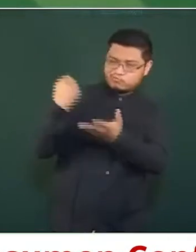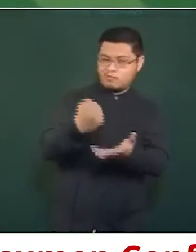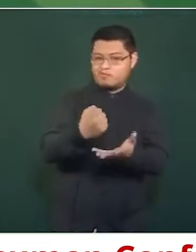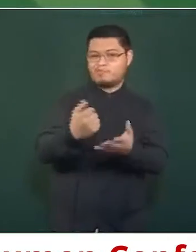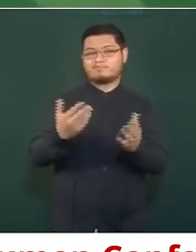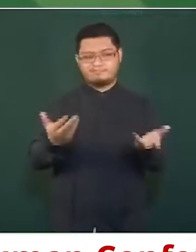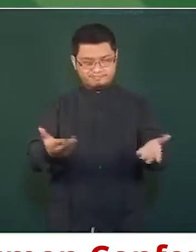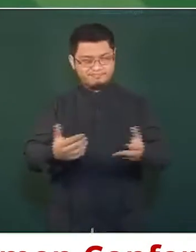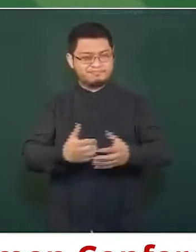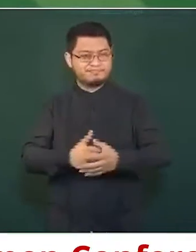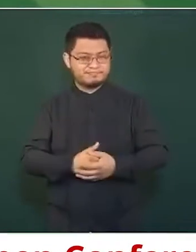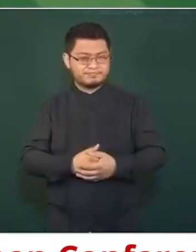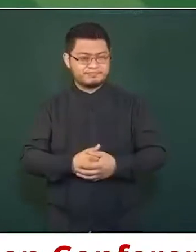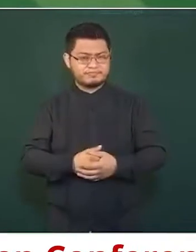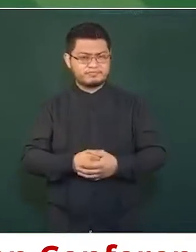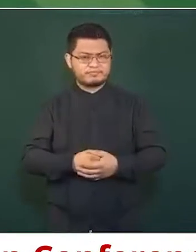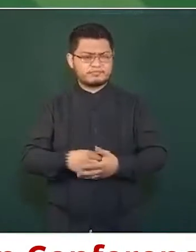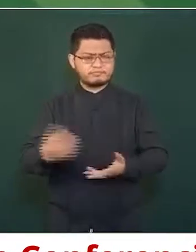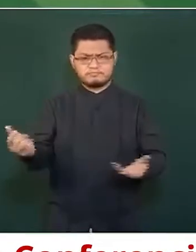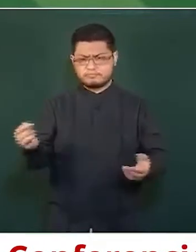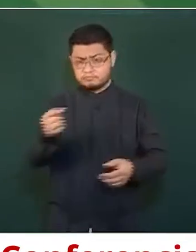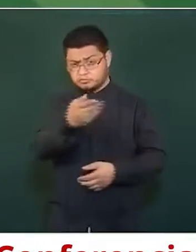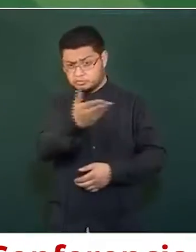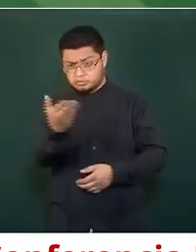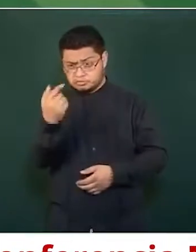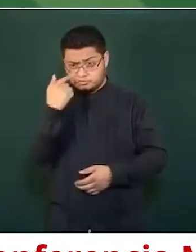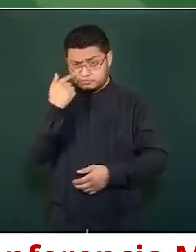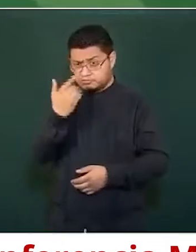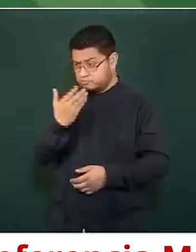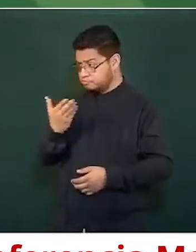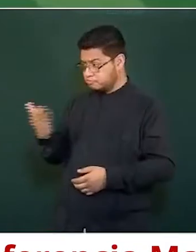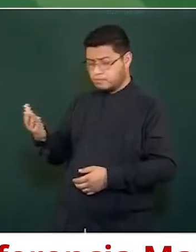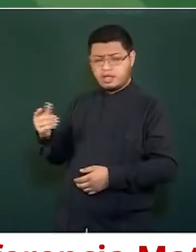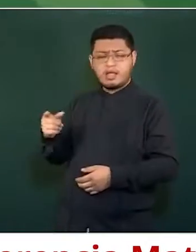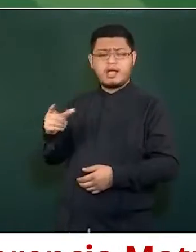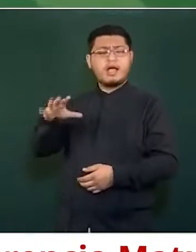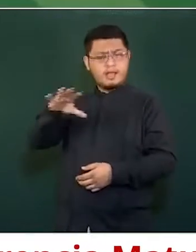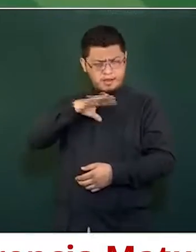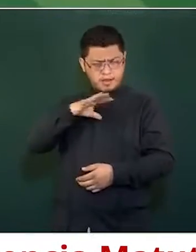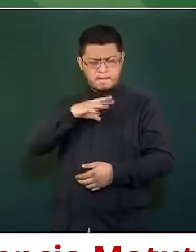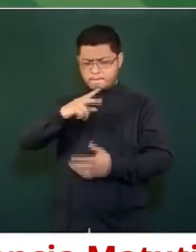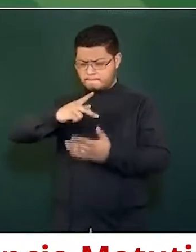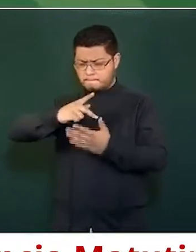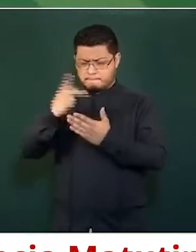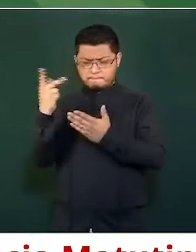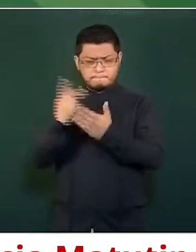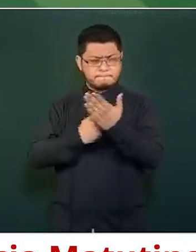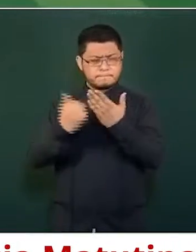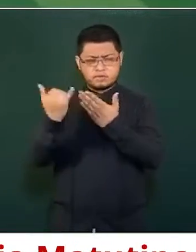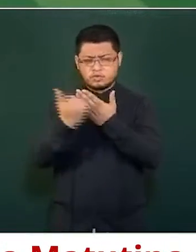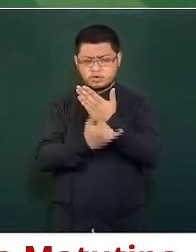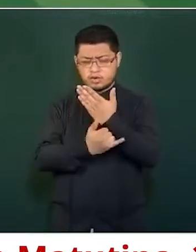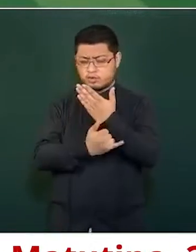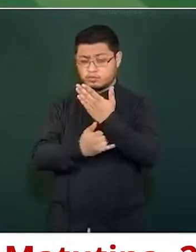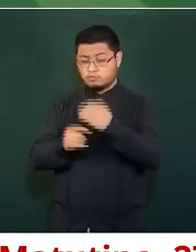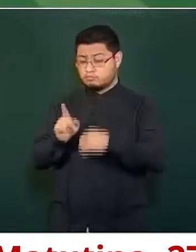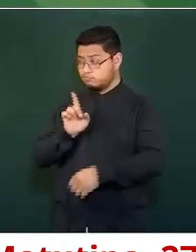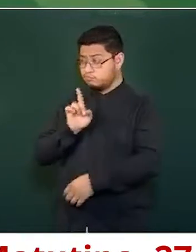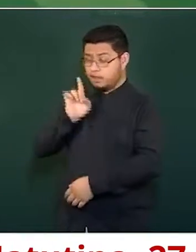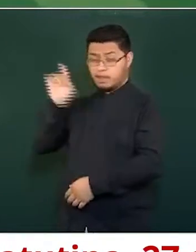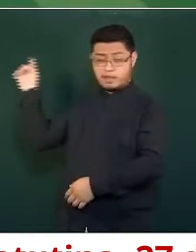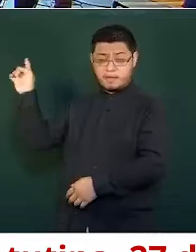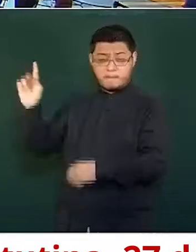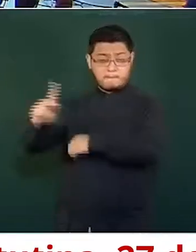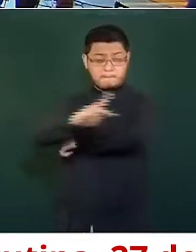Aquí está programada la ampliación del puerto